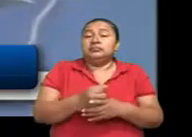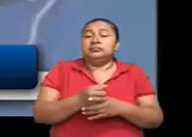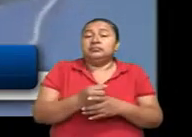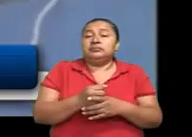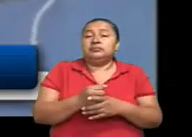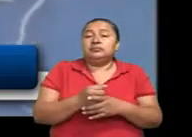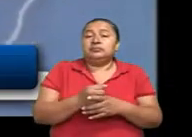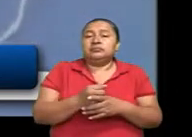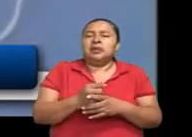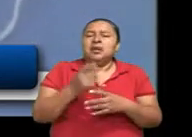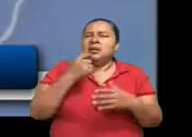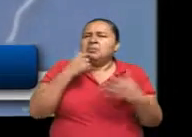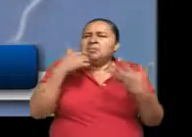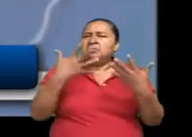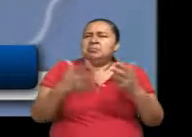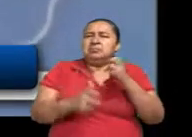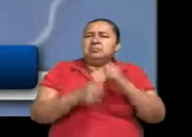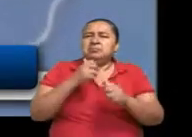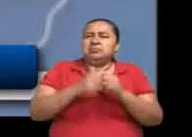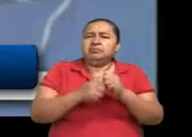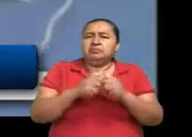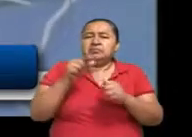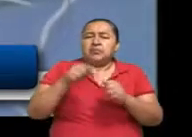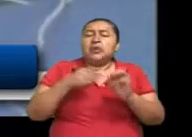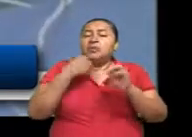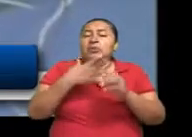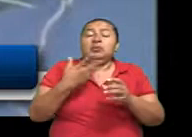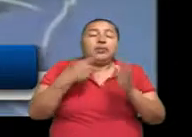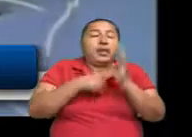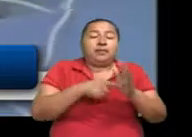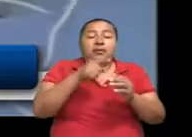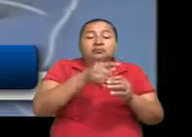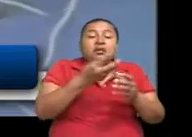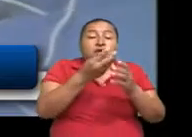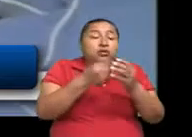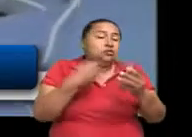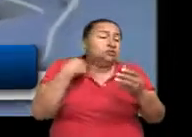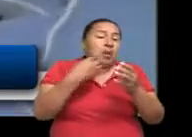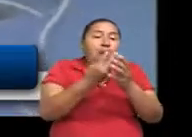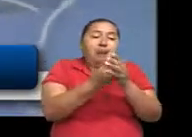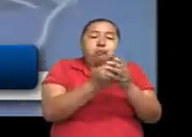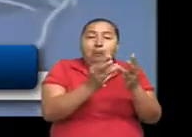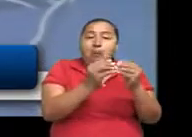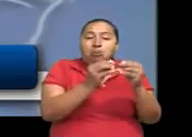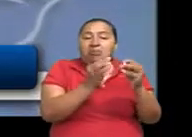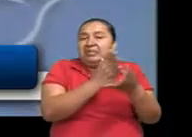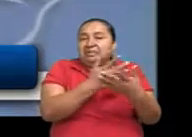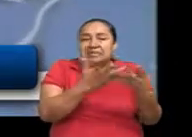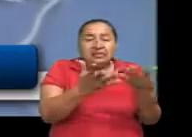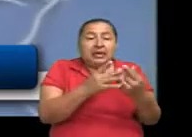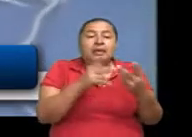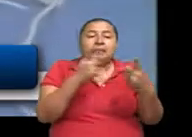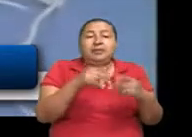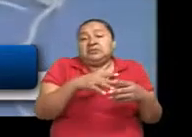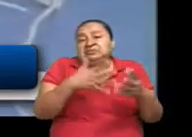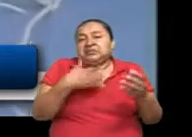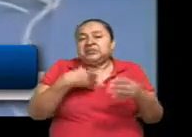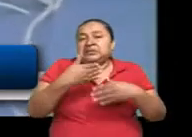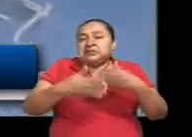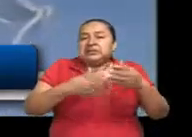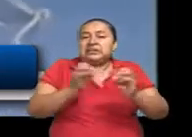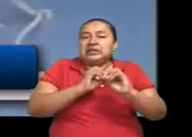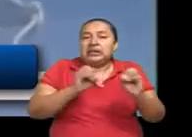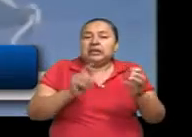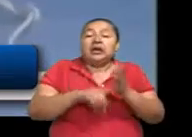de las consecuencias de no tratarse a tiempo este trastorno, porque dicen hasta que puede originar